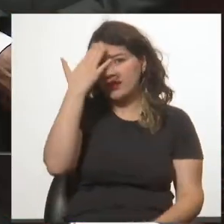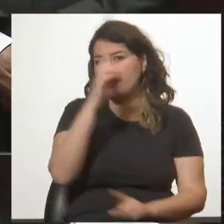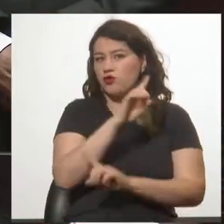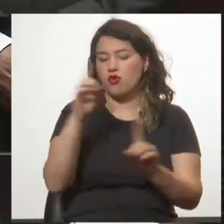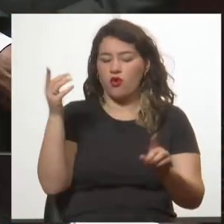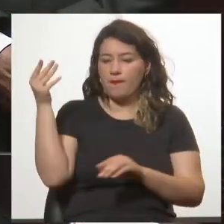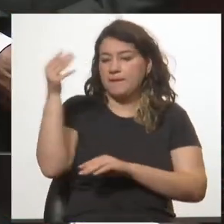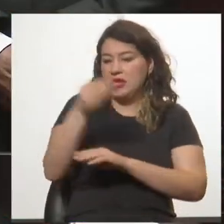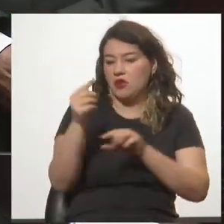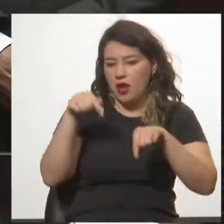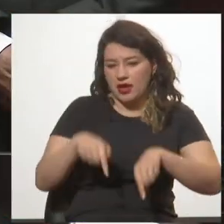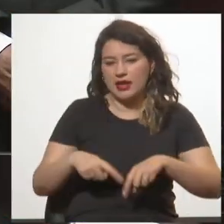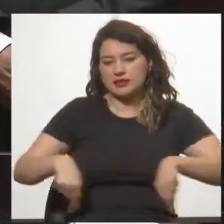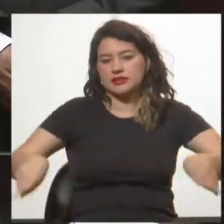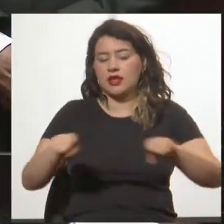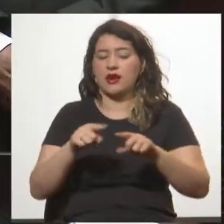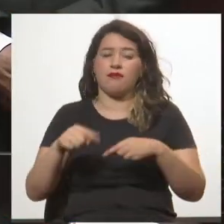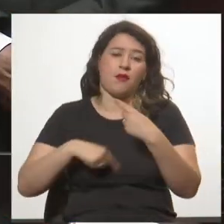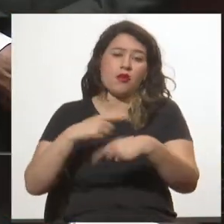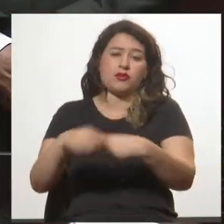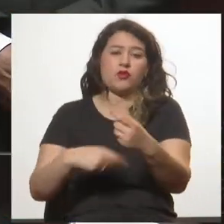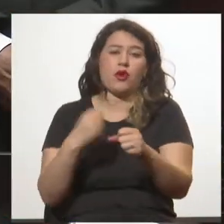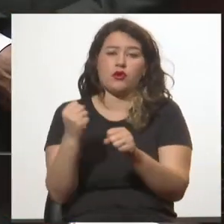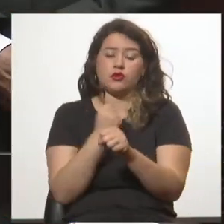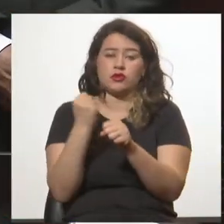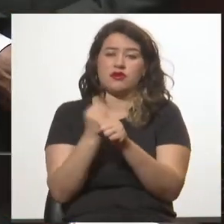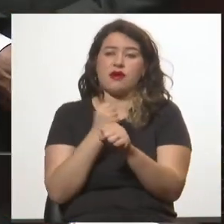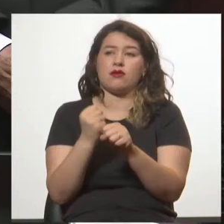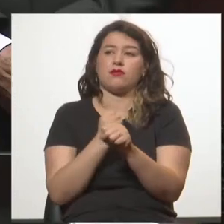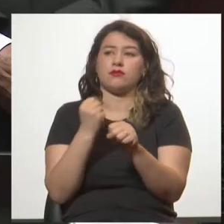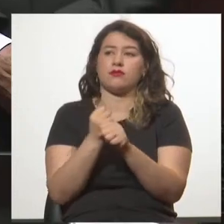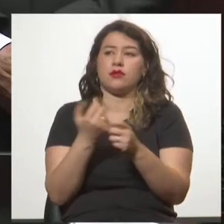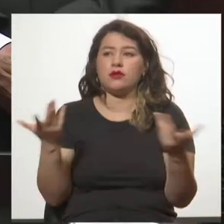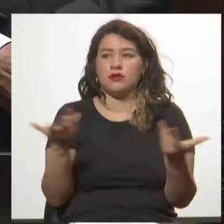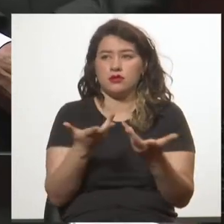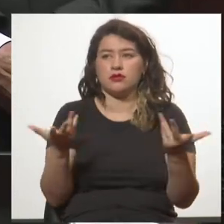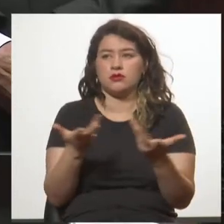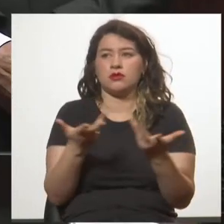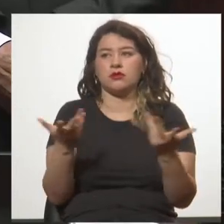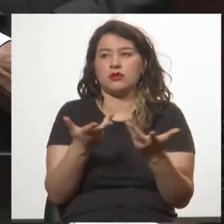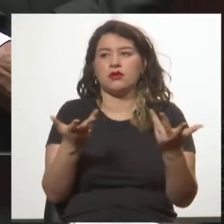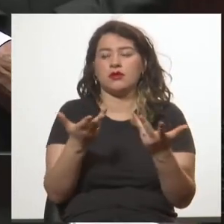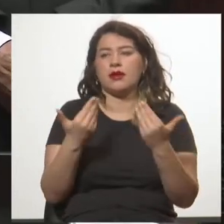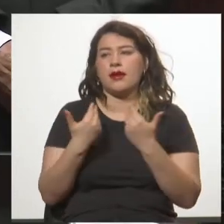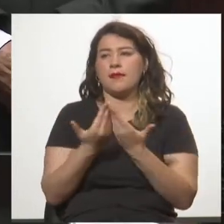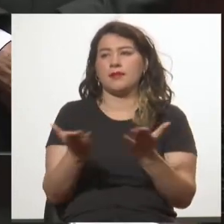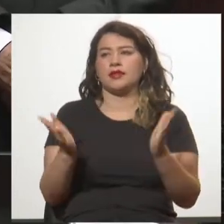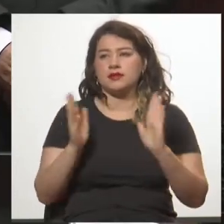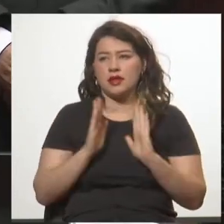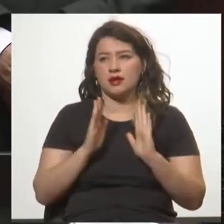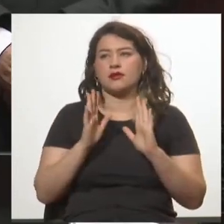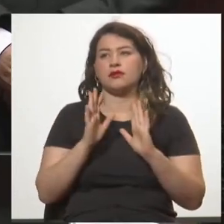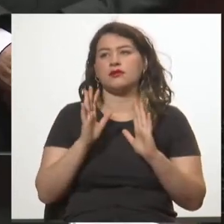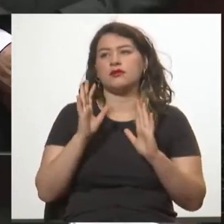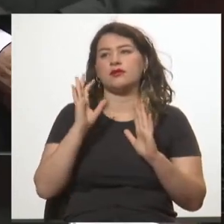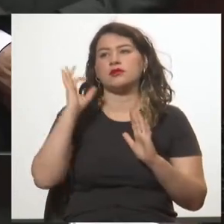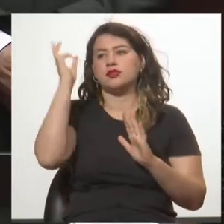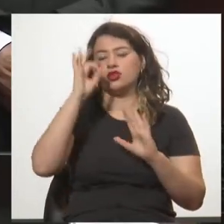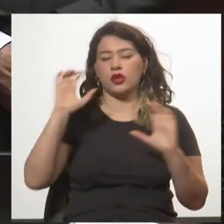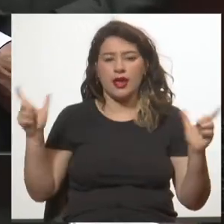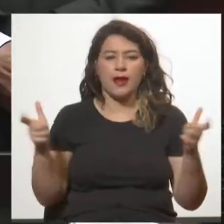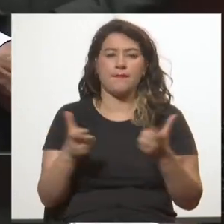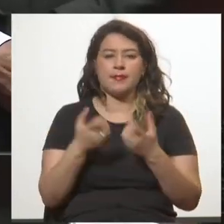sala vamos a continuar con nuestro trabajo procedemos entonces a dar inicio a la sesión extraordinaria